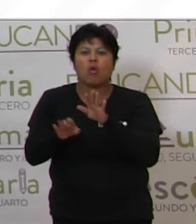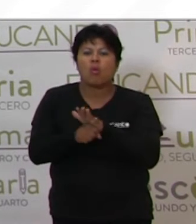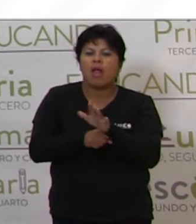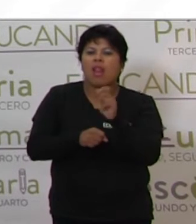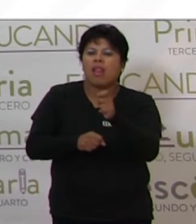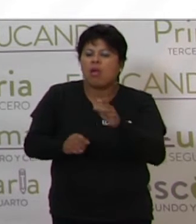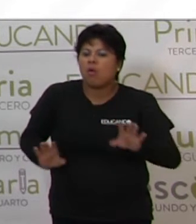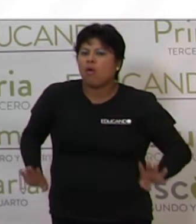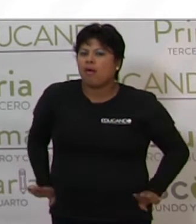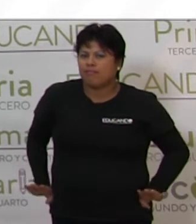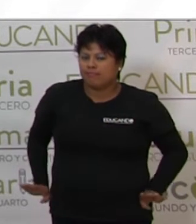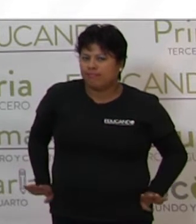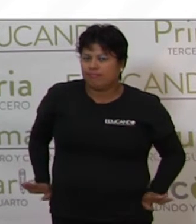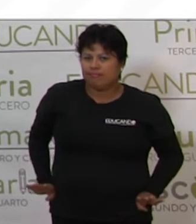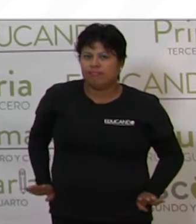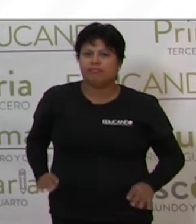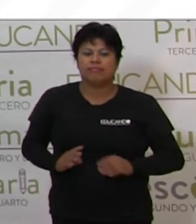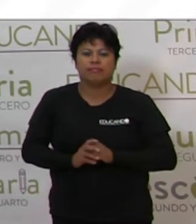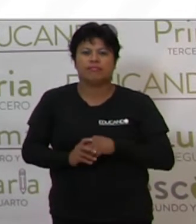cualidades,